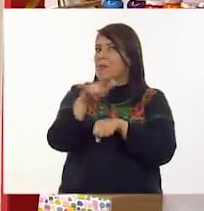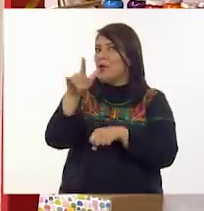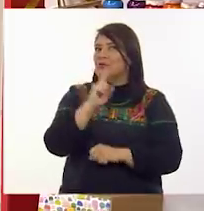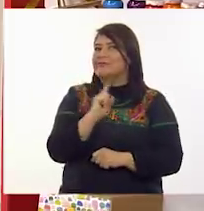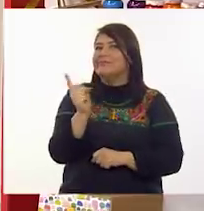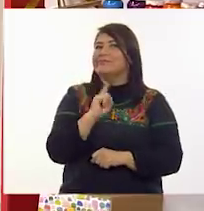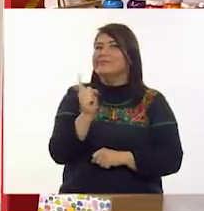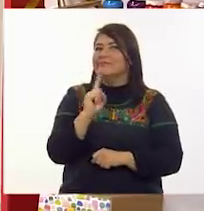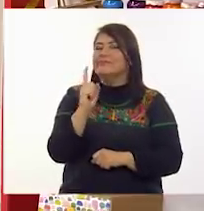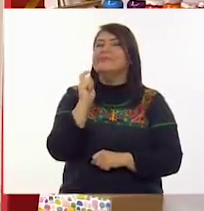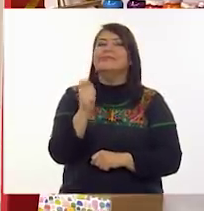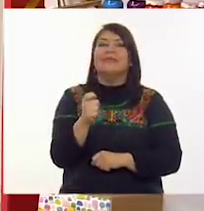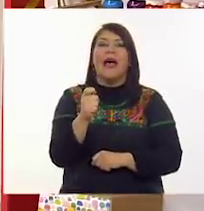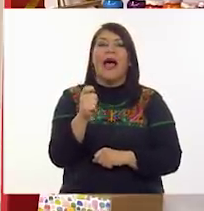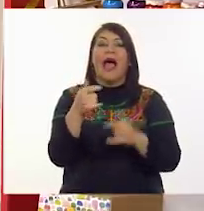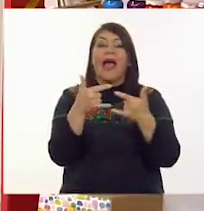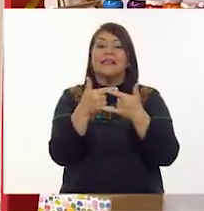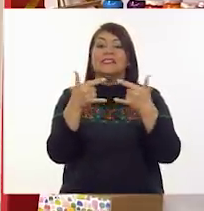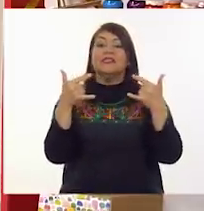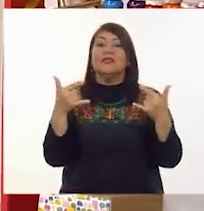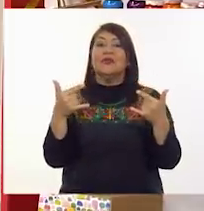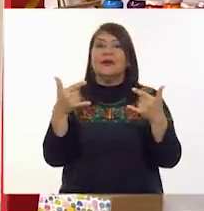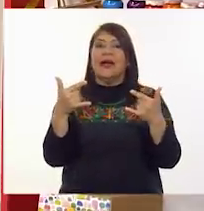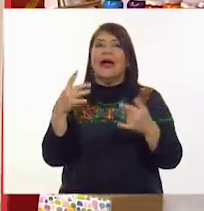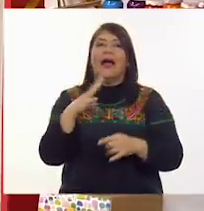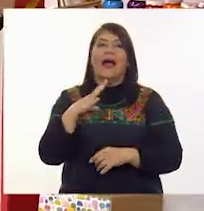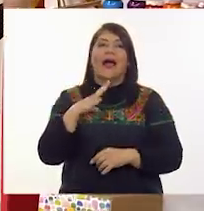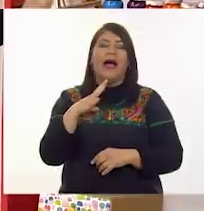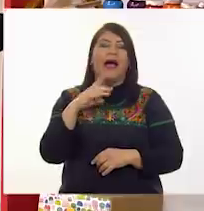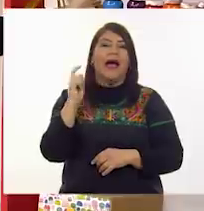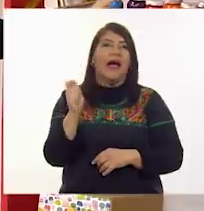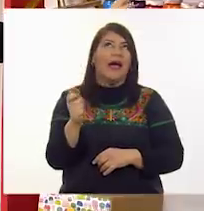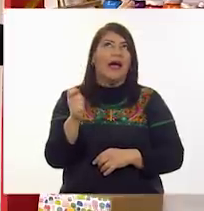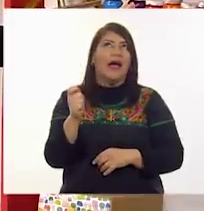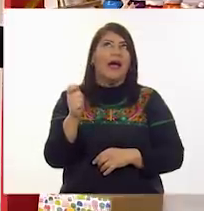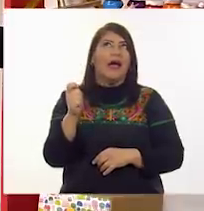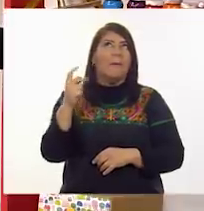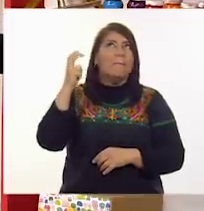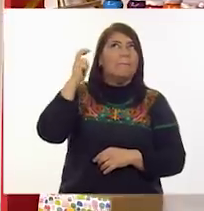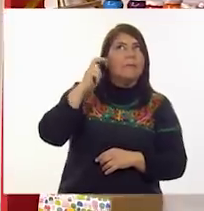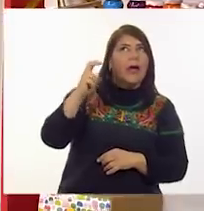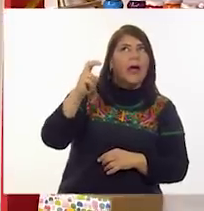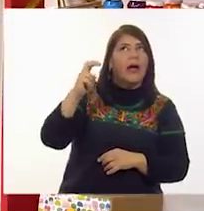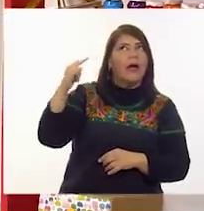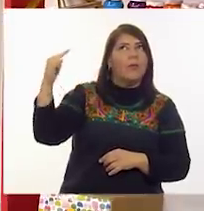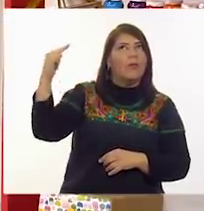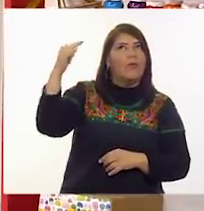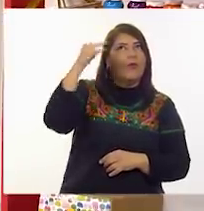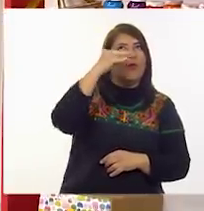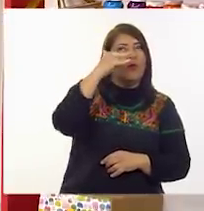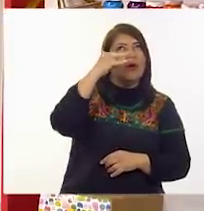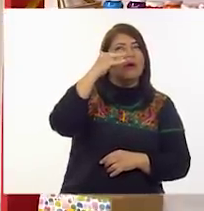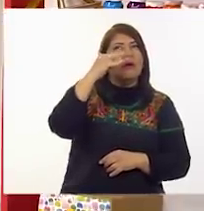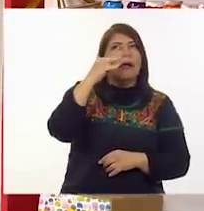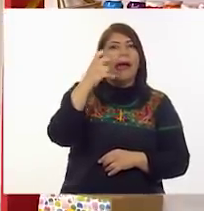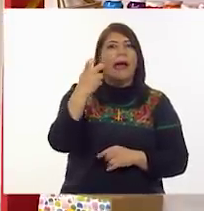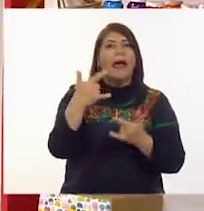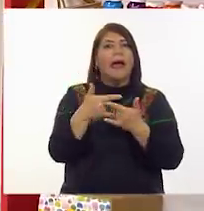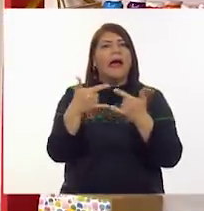la historia también tiene viaje y vuelo. Porque esta es la historia